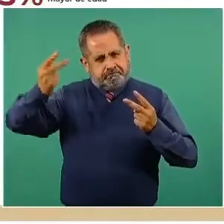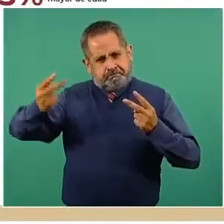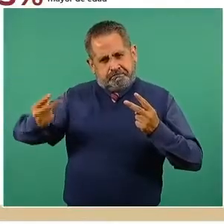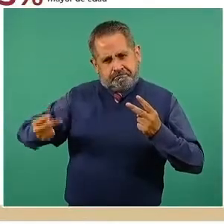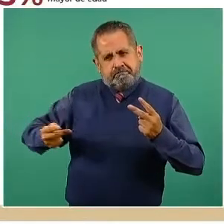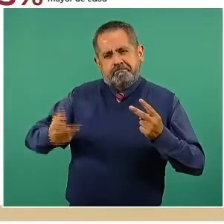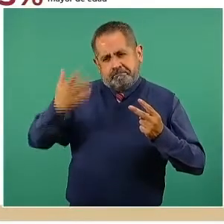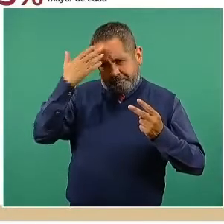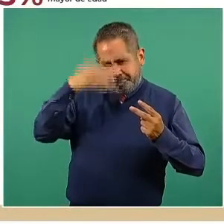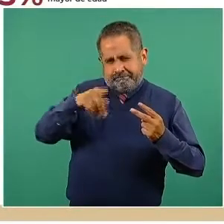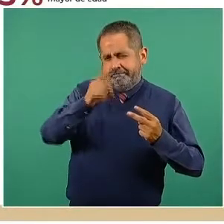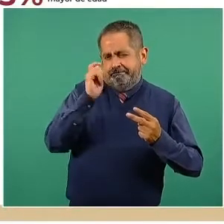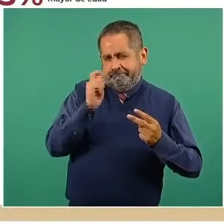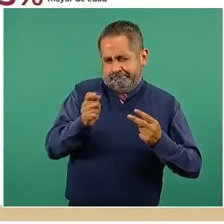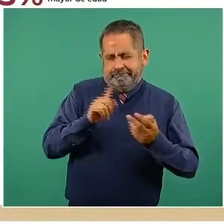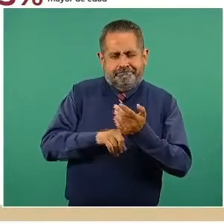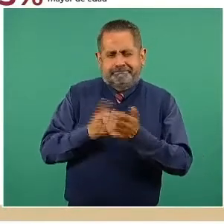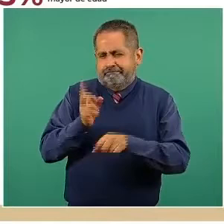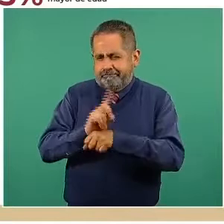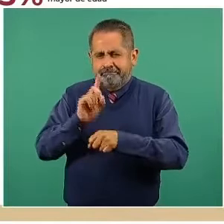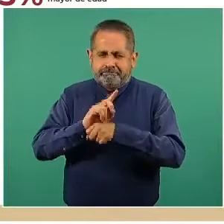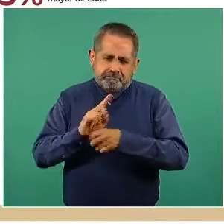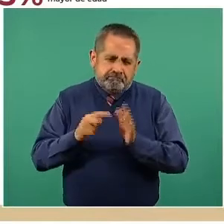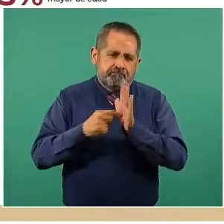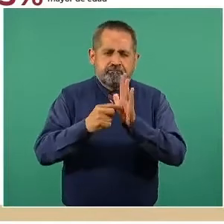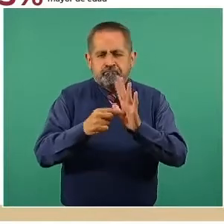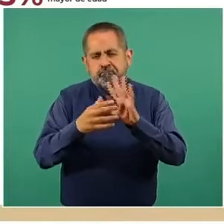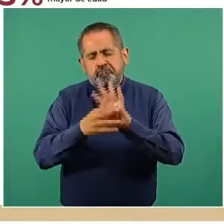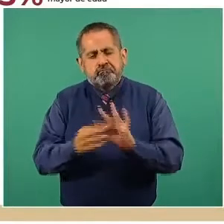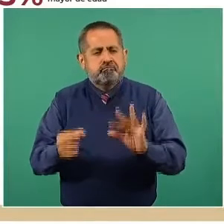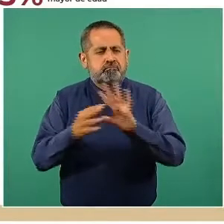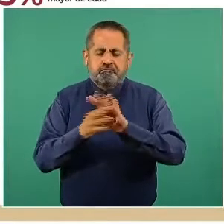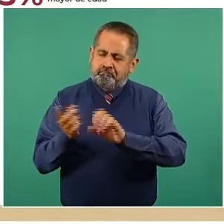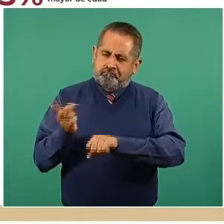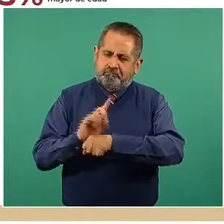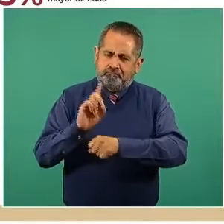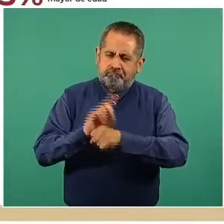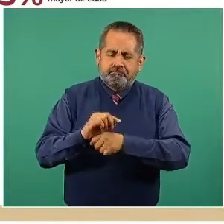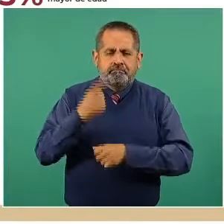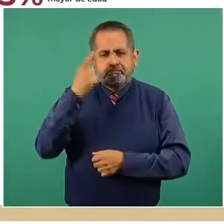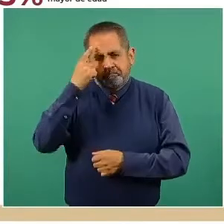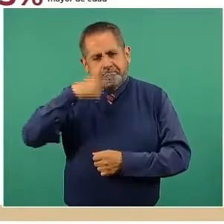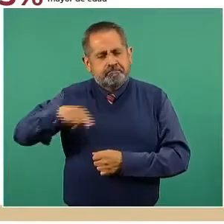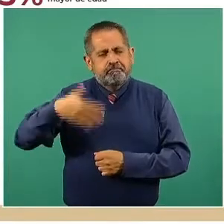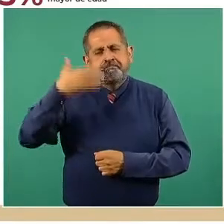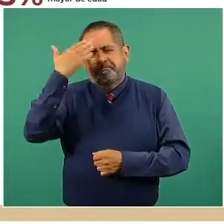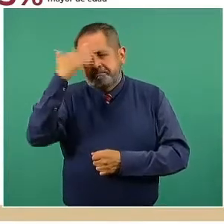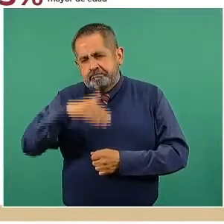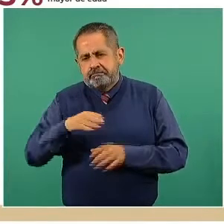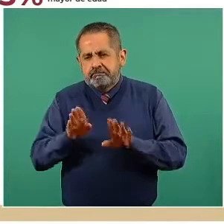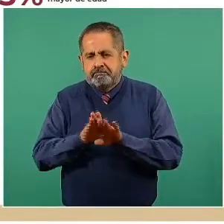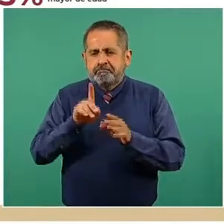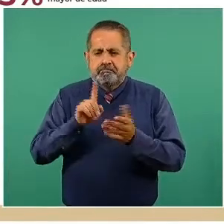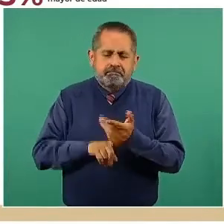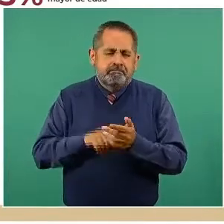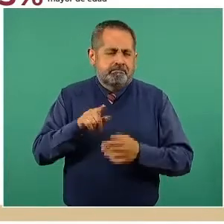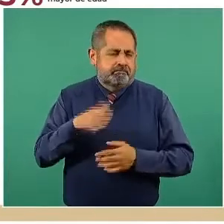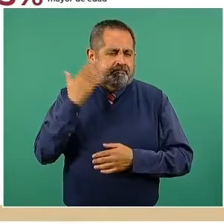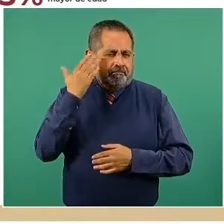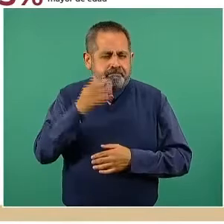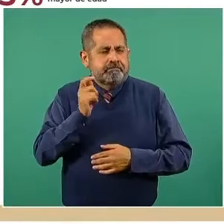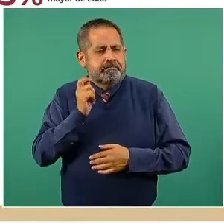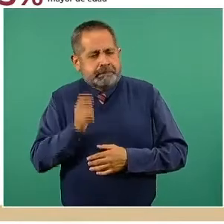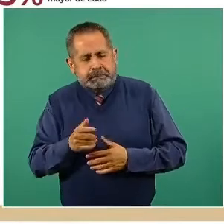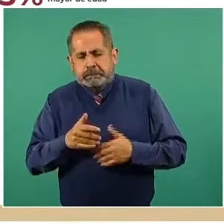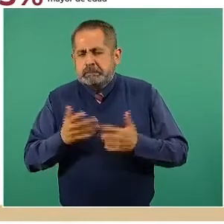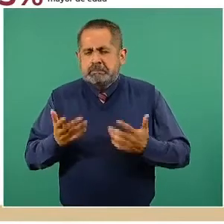bien qué significan, las actualizamos y explicamos prácticamente todos los días para que siempre estén informados y